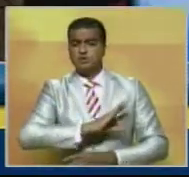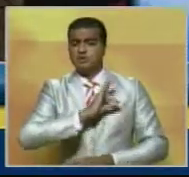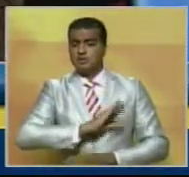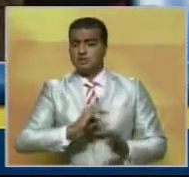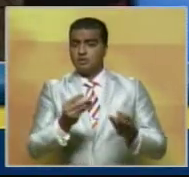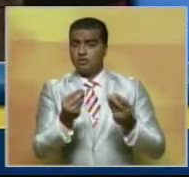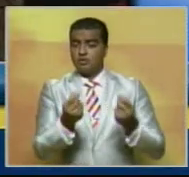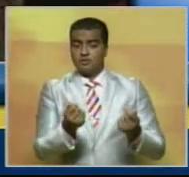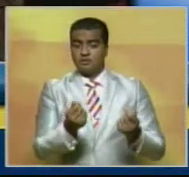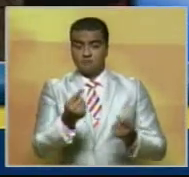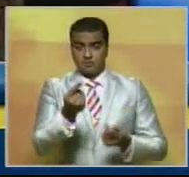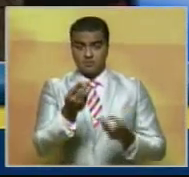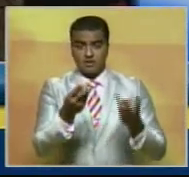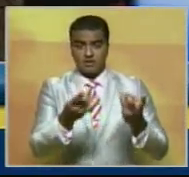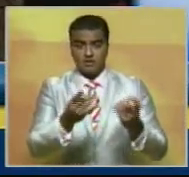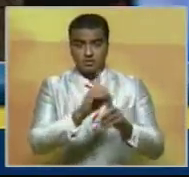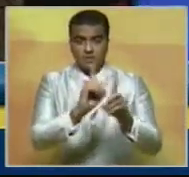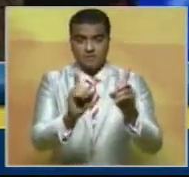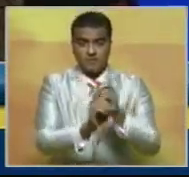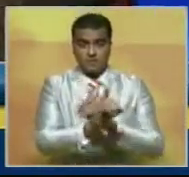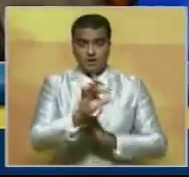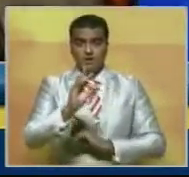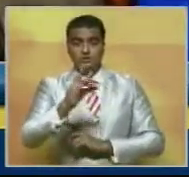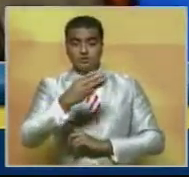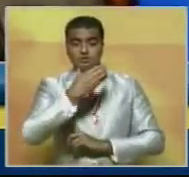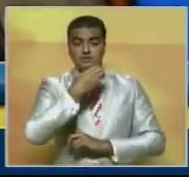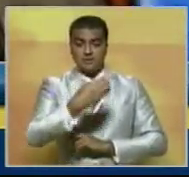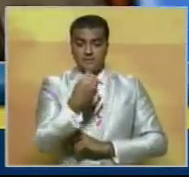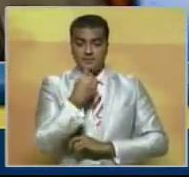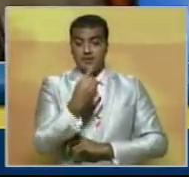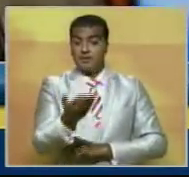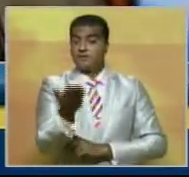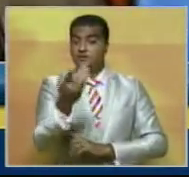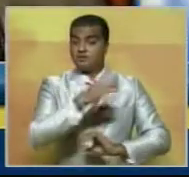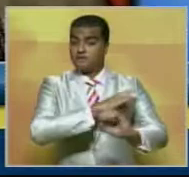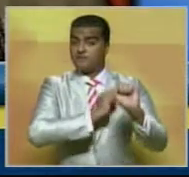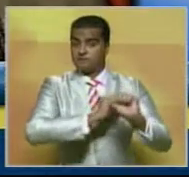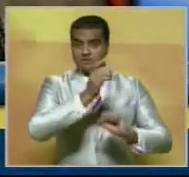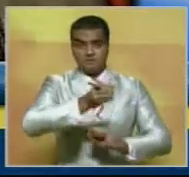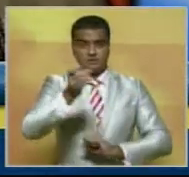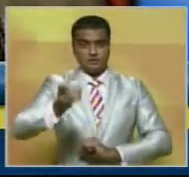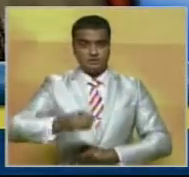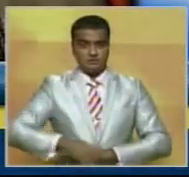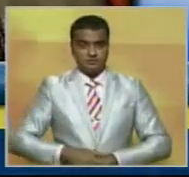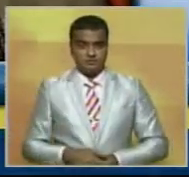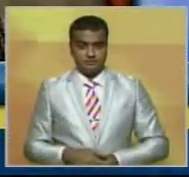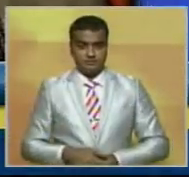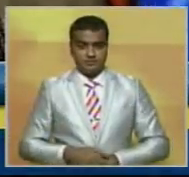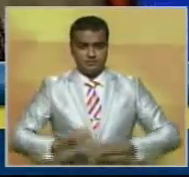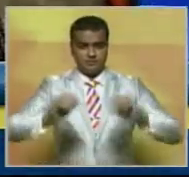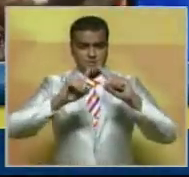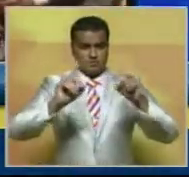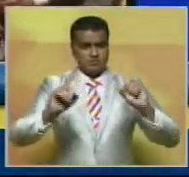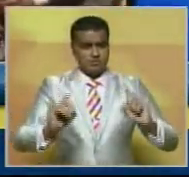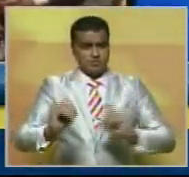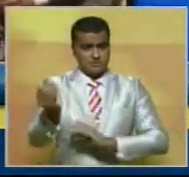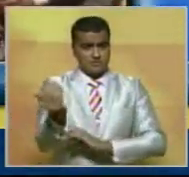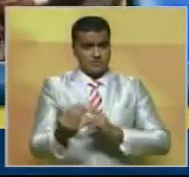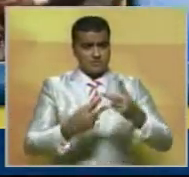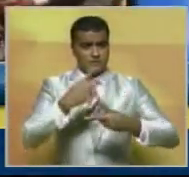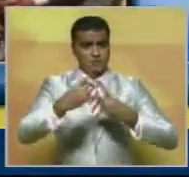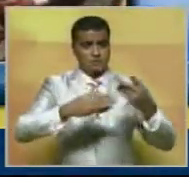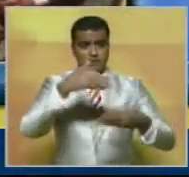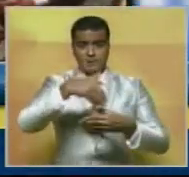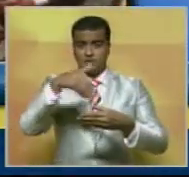económica por esa razón pidió convertir el ocho de diciembre en un hito de fuerza ciudadana al ser consultada sobre el venidero proceso